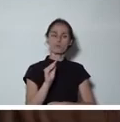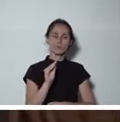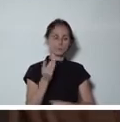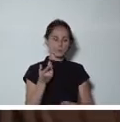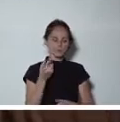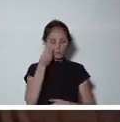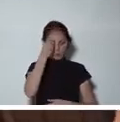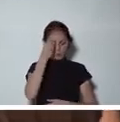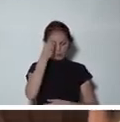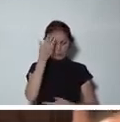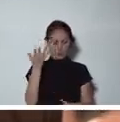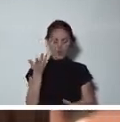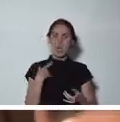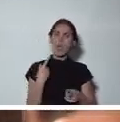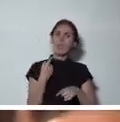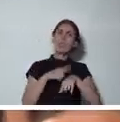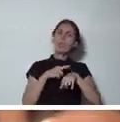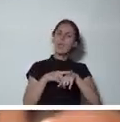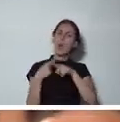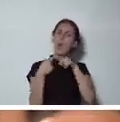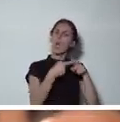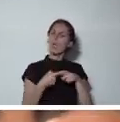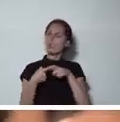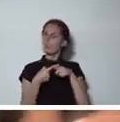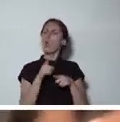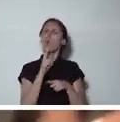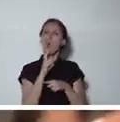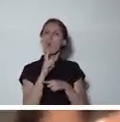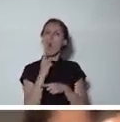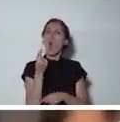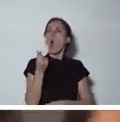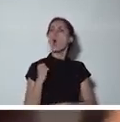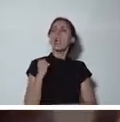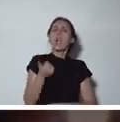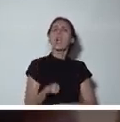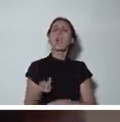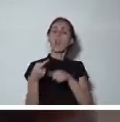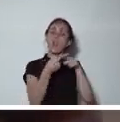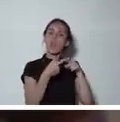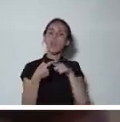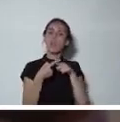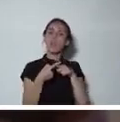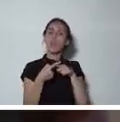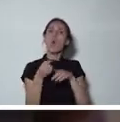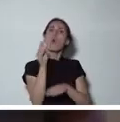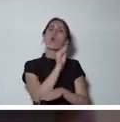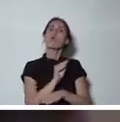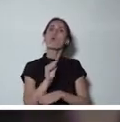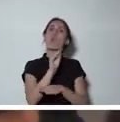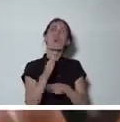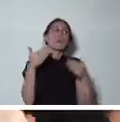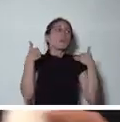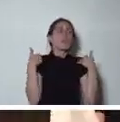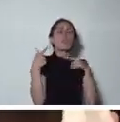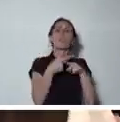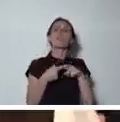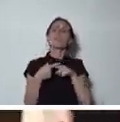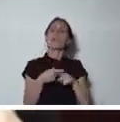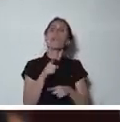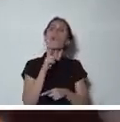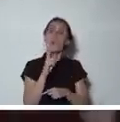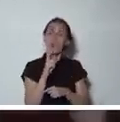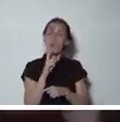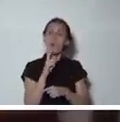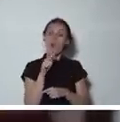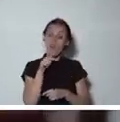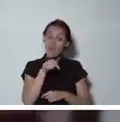tiempo la riqueza Cómo se distribuye la organización social de los cuidados Y por qué esa pregunta para